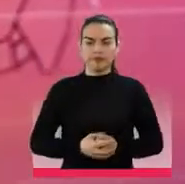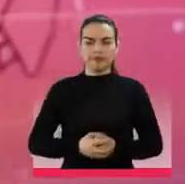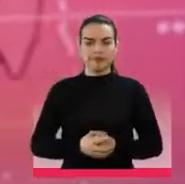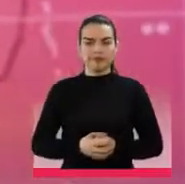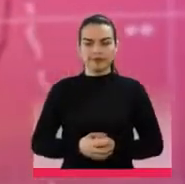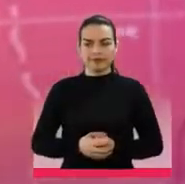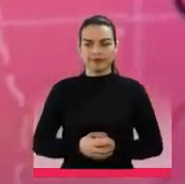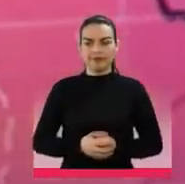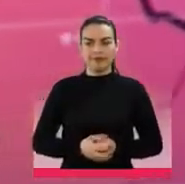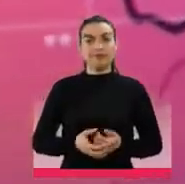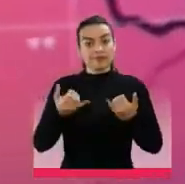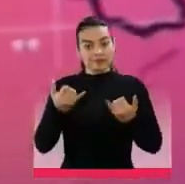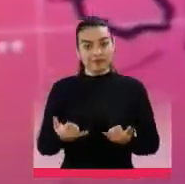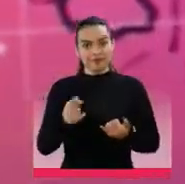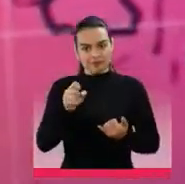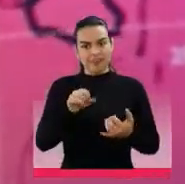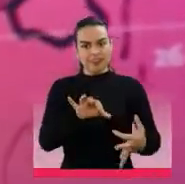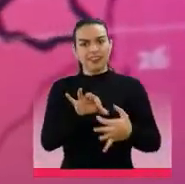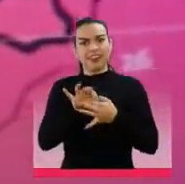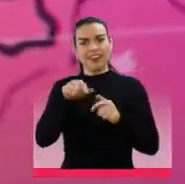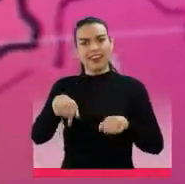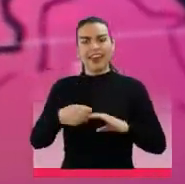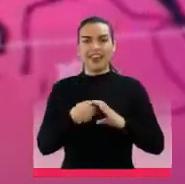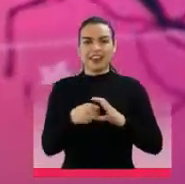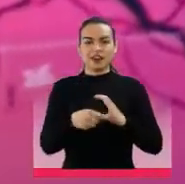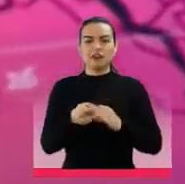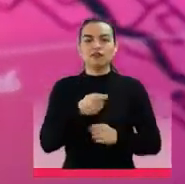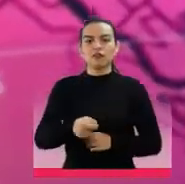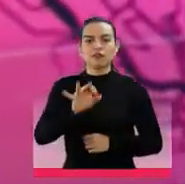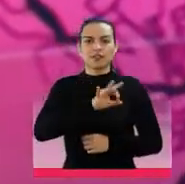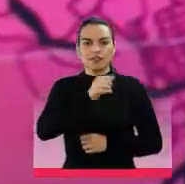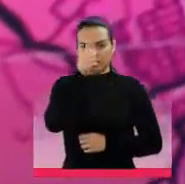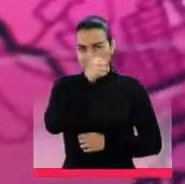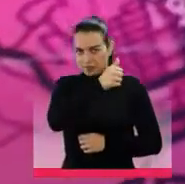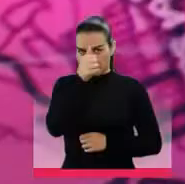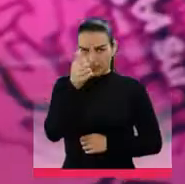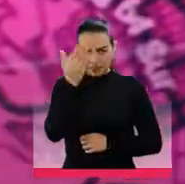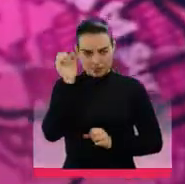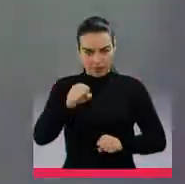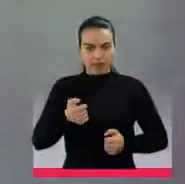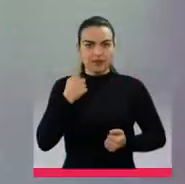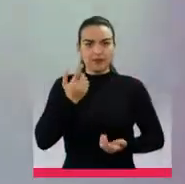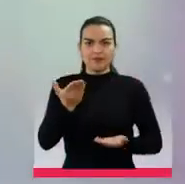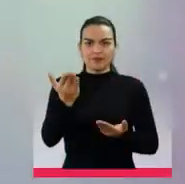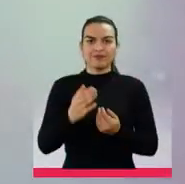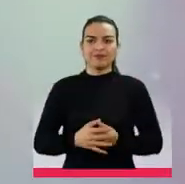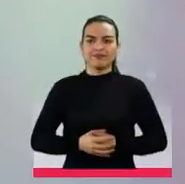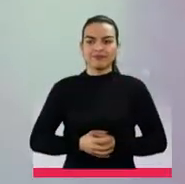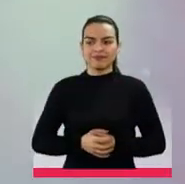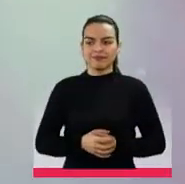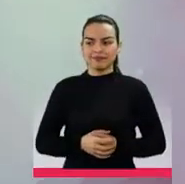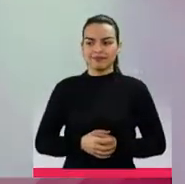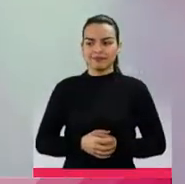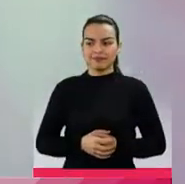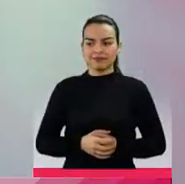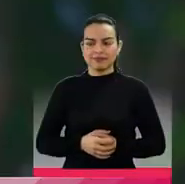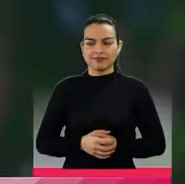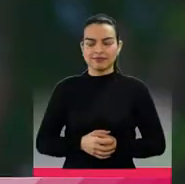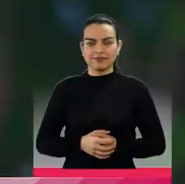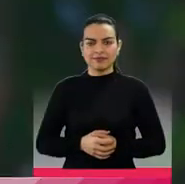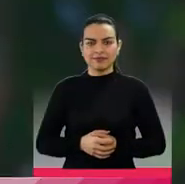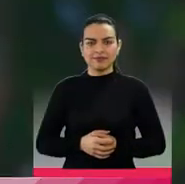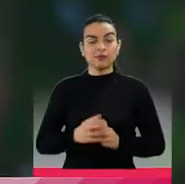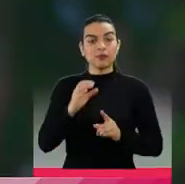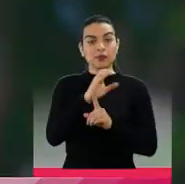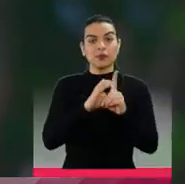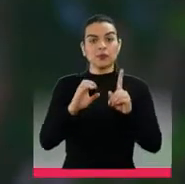conéctese con la programación que Capital trae este fin de semana para que se quede en casa. La franja Cultura en Casa